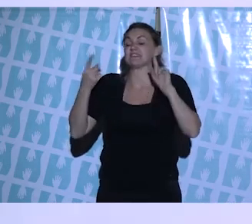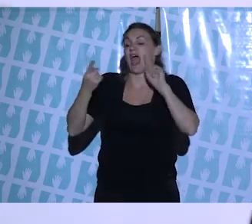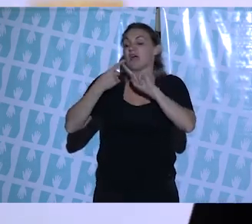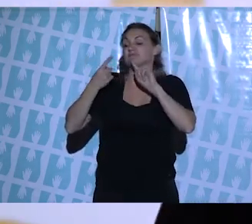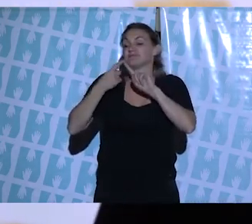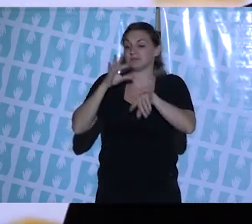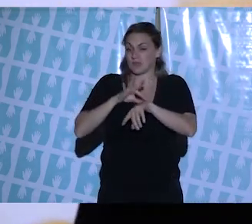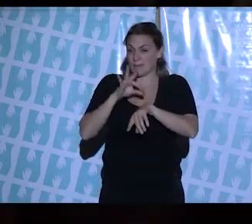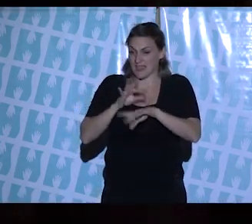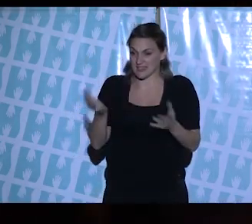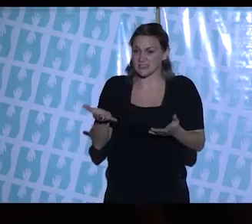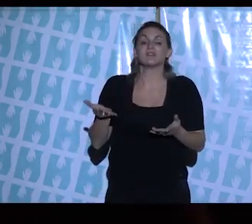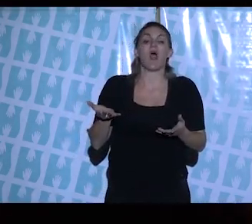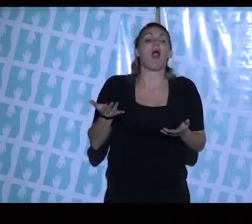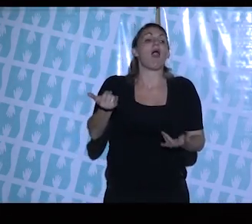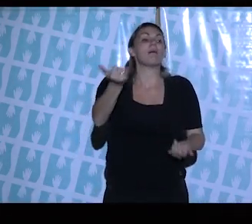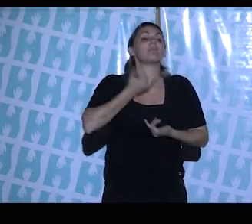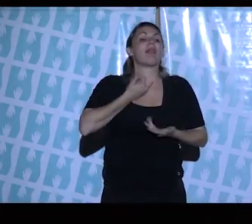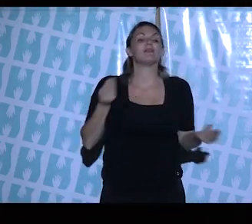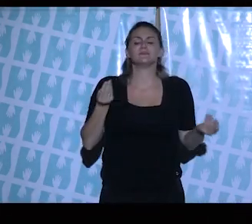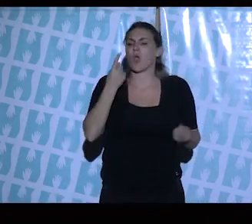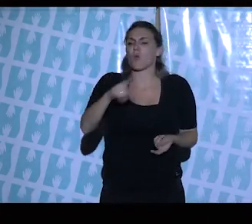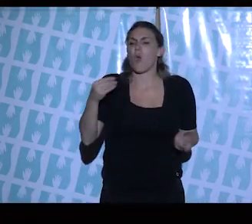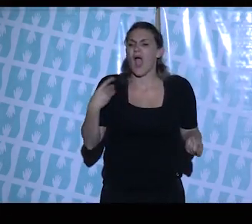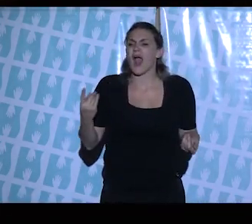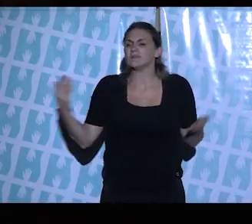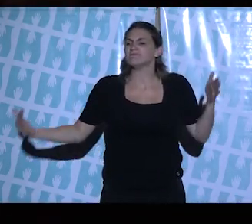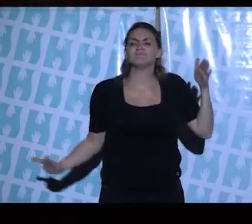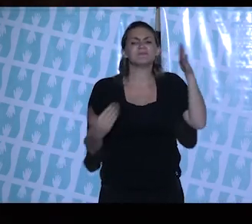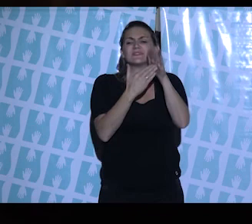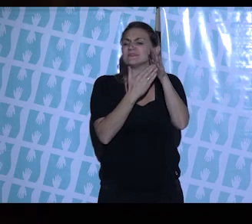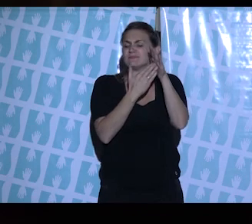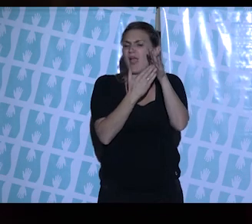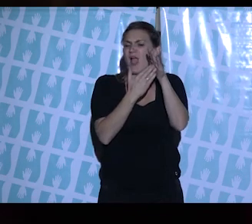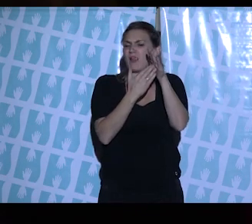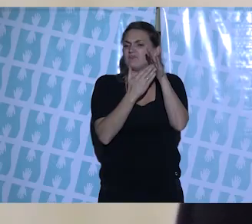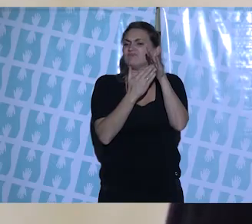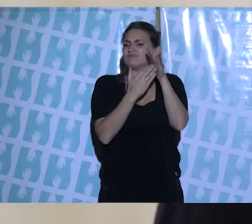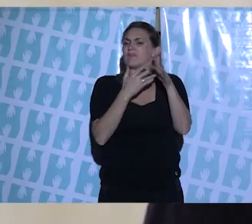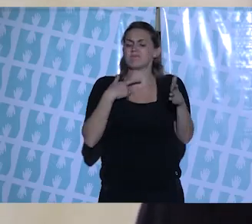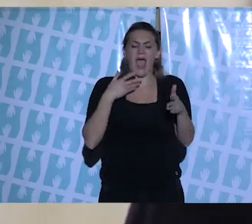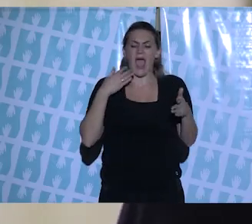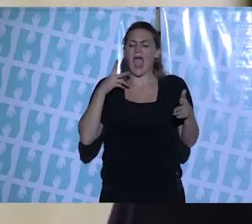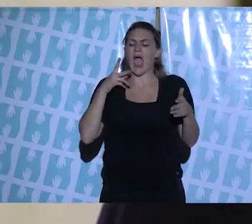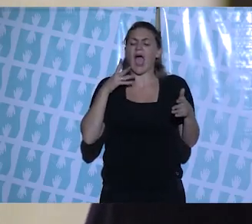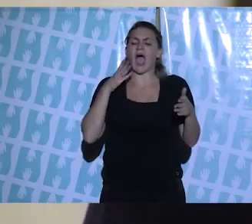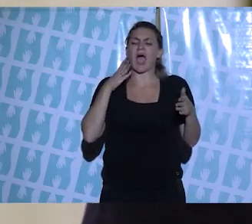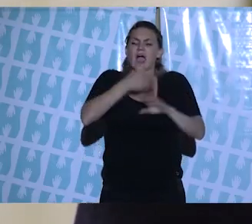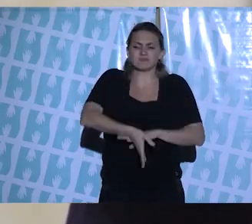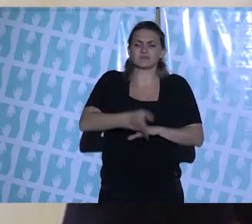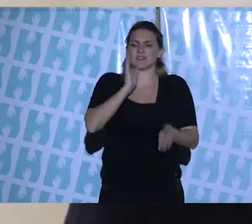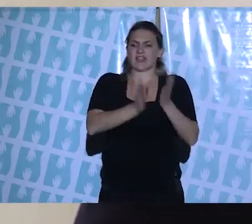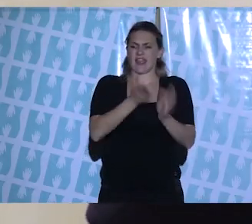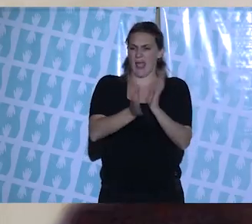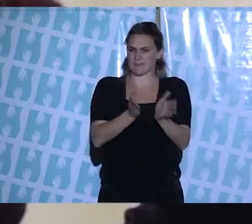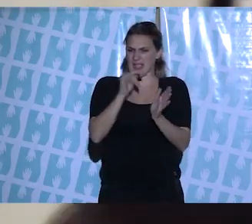la medicina se anima a decir cuál es el blanco ideal de intervención terapéutica en este momento. ¿Pero hay